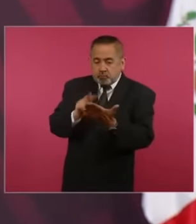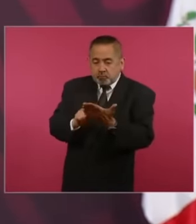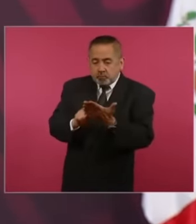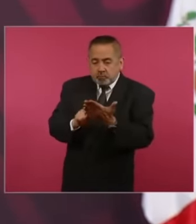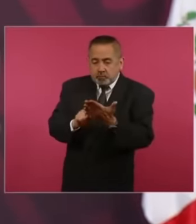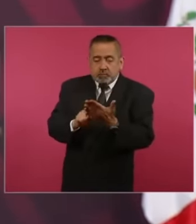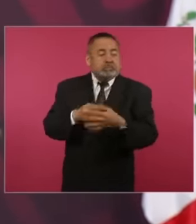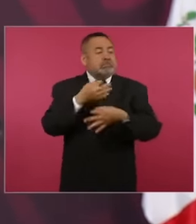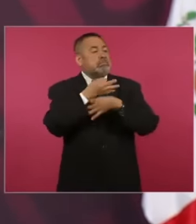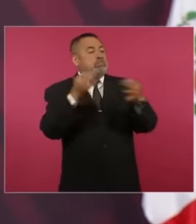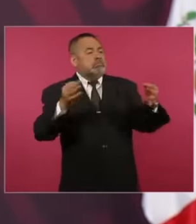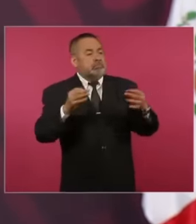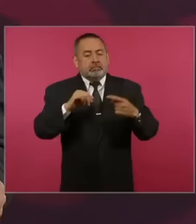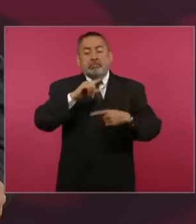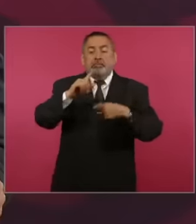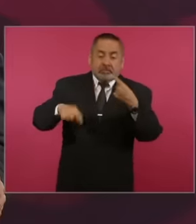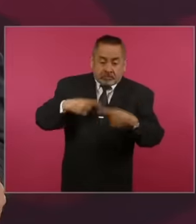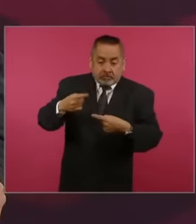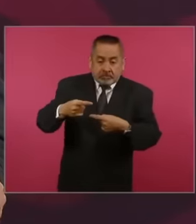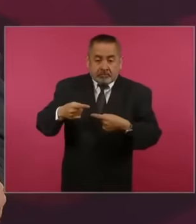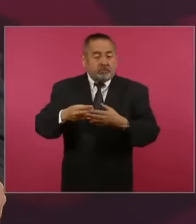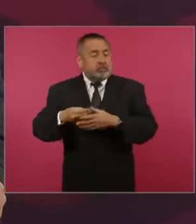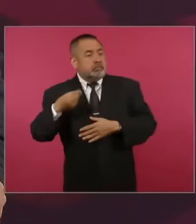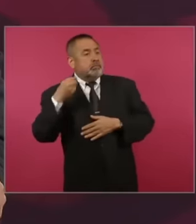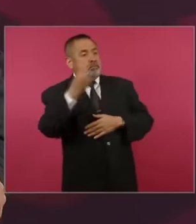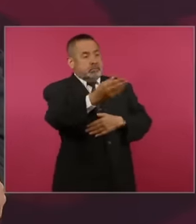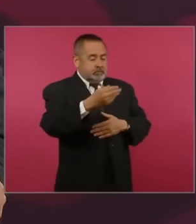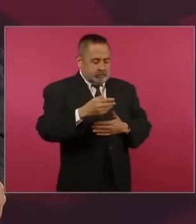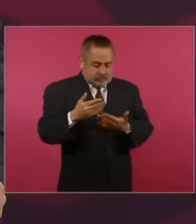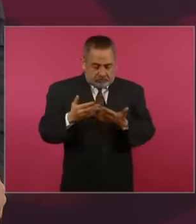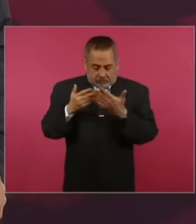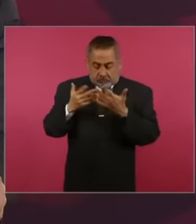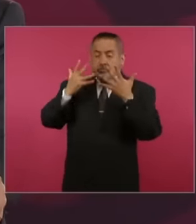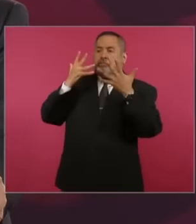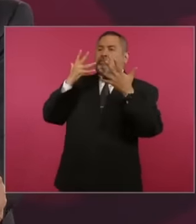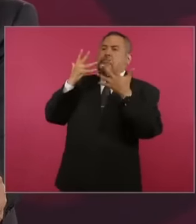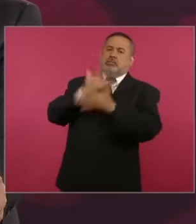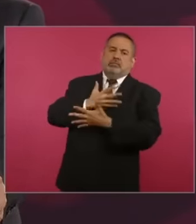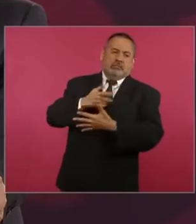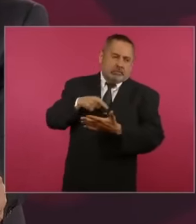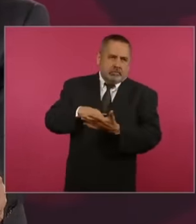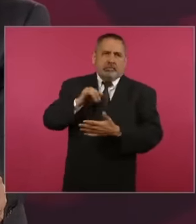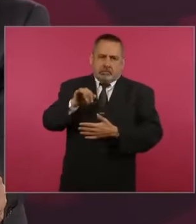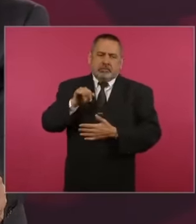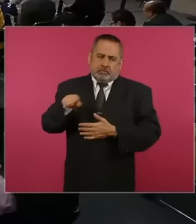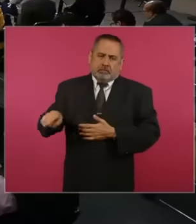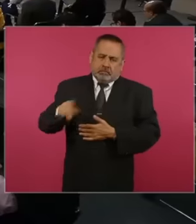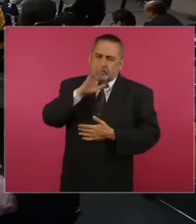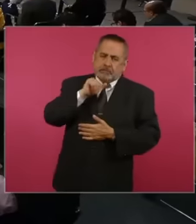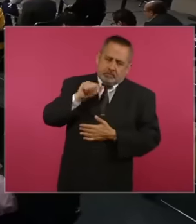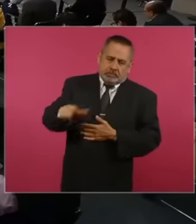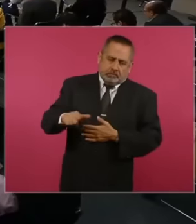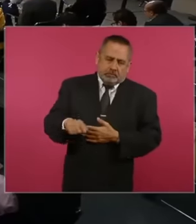y ya cuando vieron lo que había sucedido en la Casa Blanca,